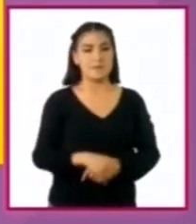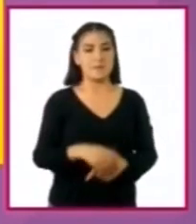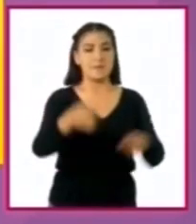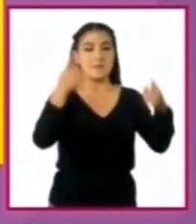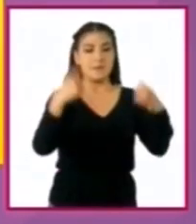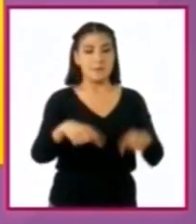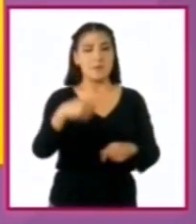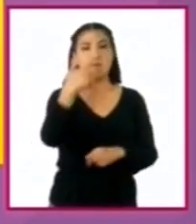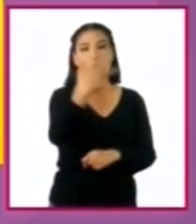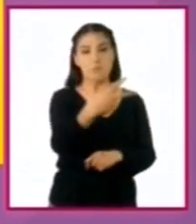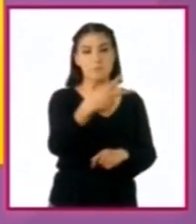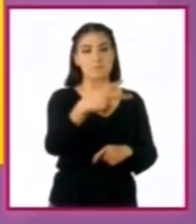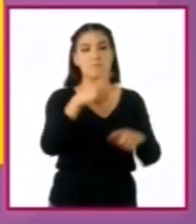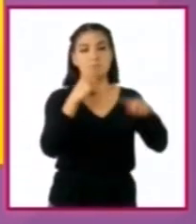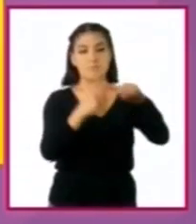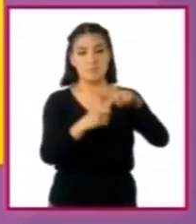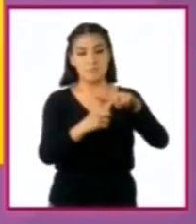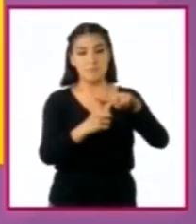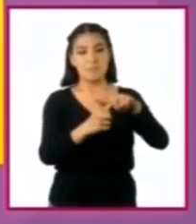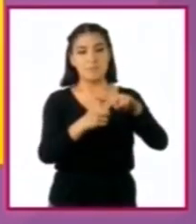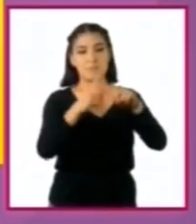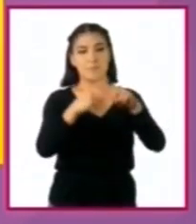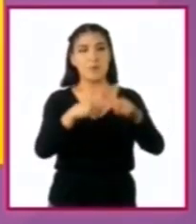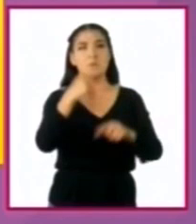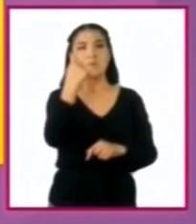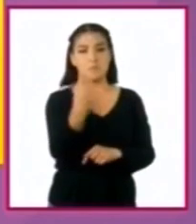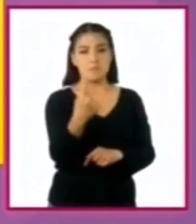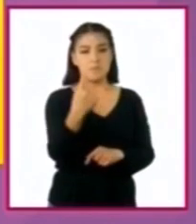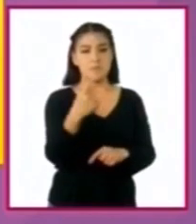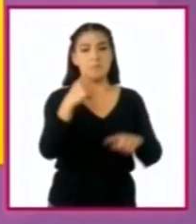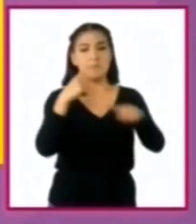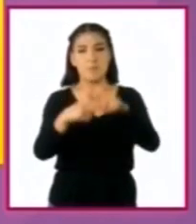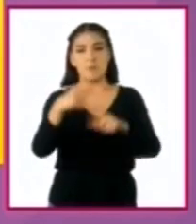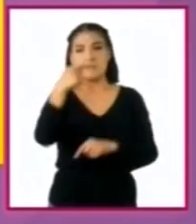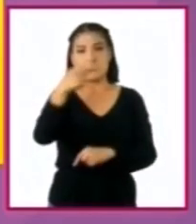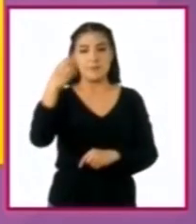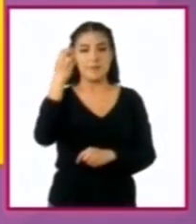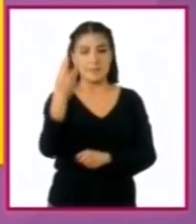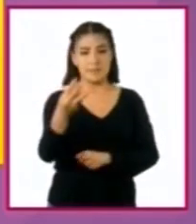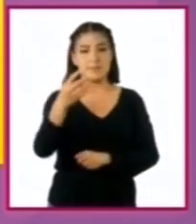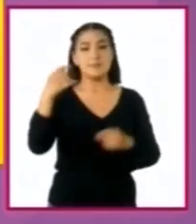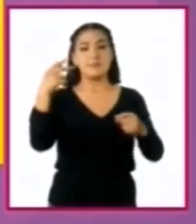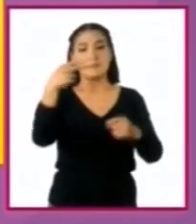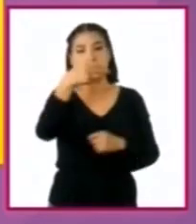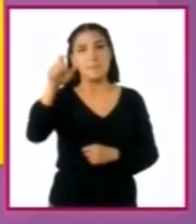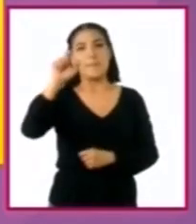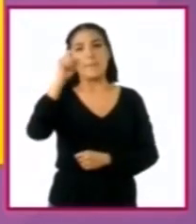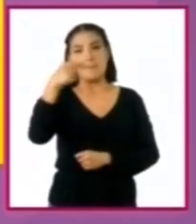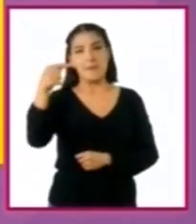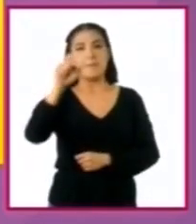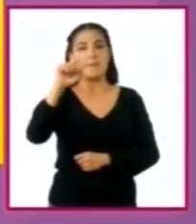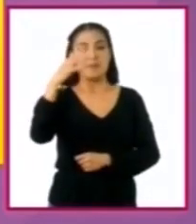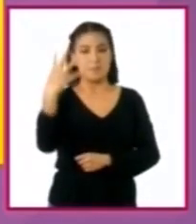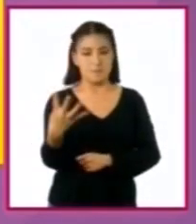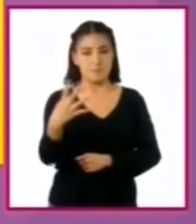8 positivo por 1 positivo por 3 negativo es igual a menos 24.